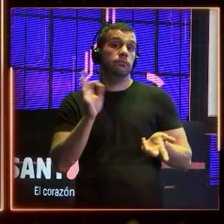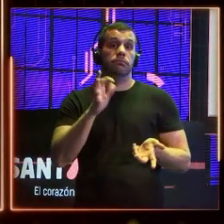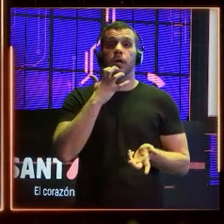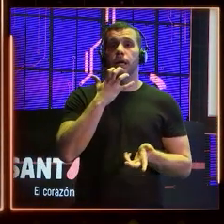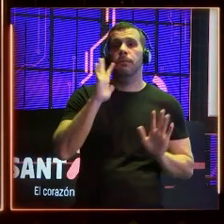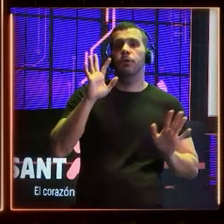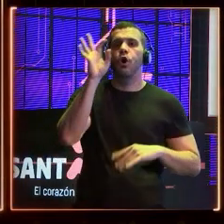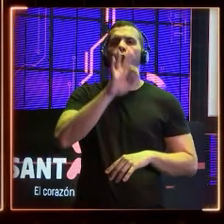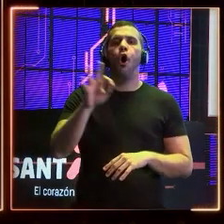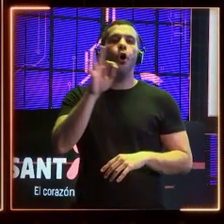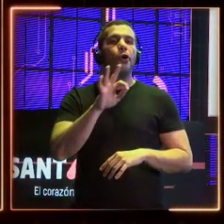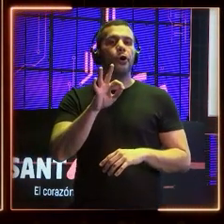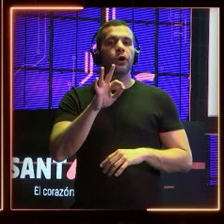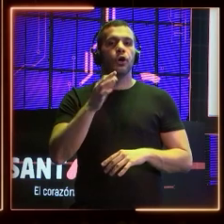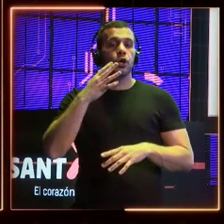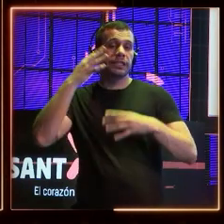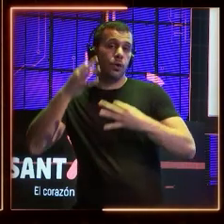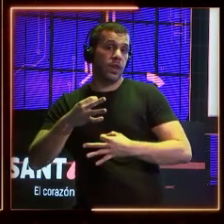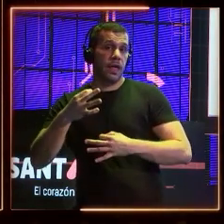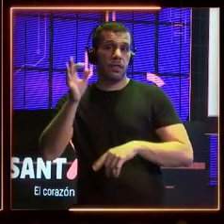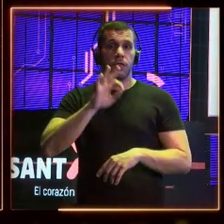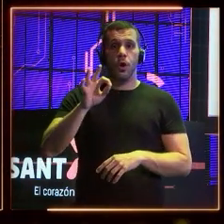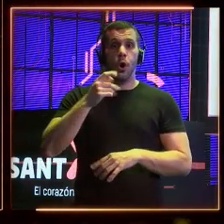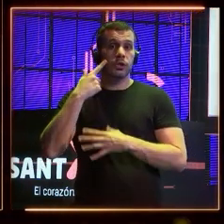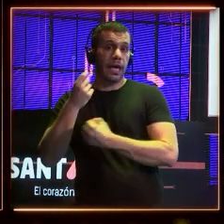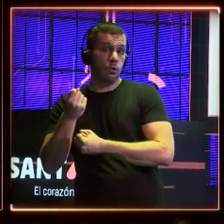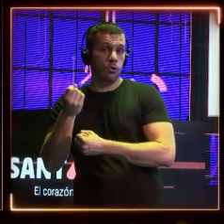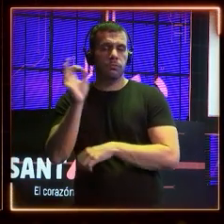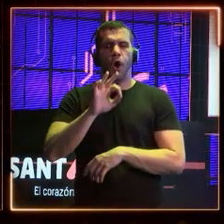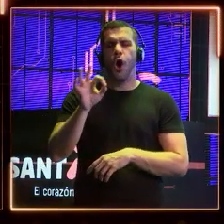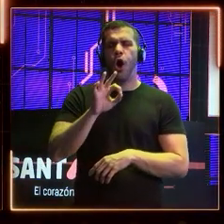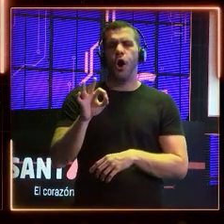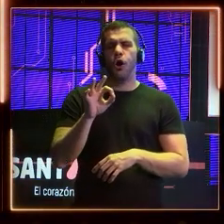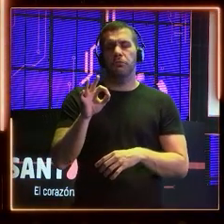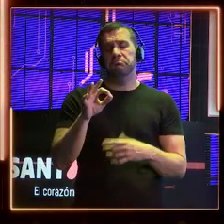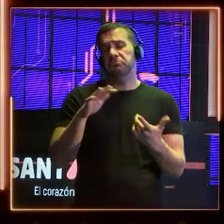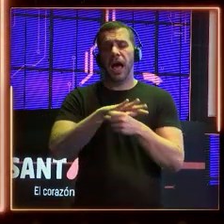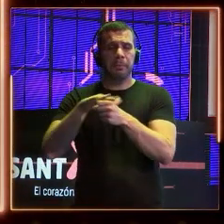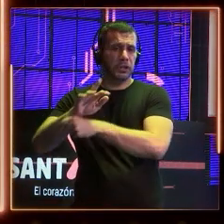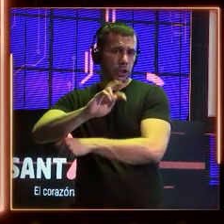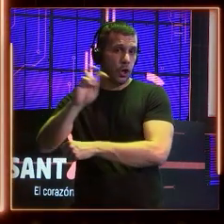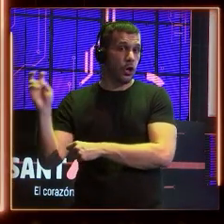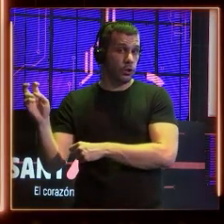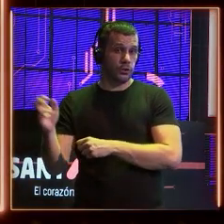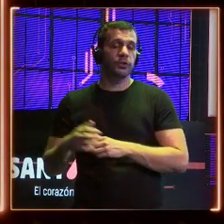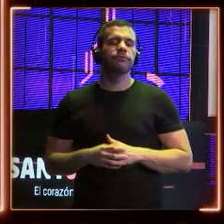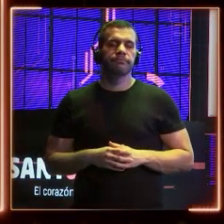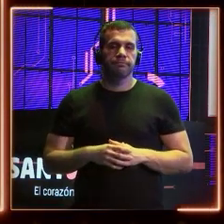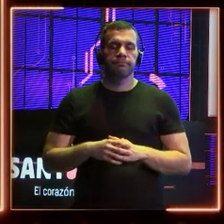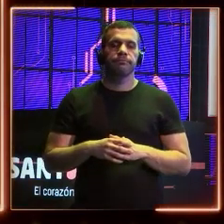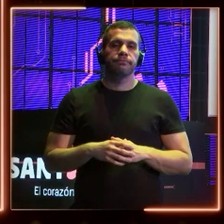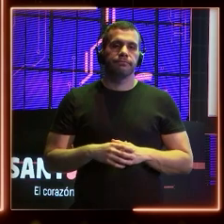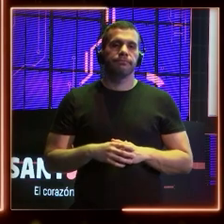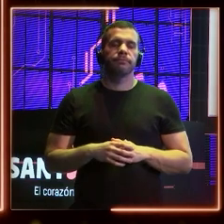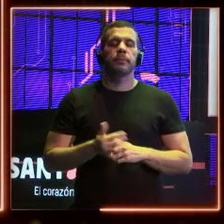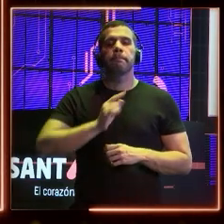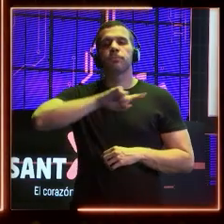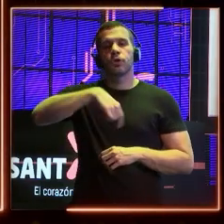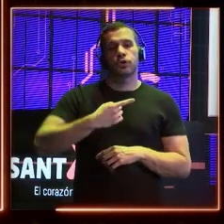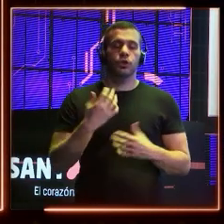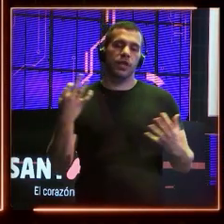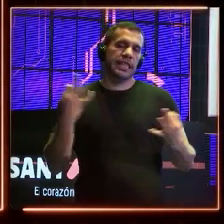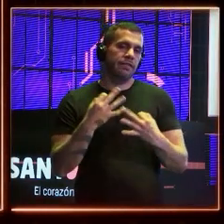especializados para lo que es seguridad o para el sector salud o para entornos distintos y lo que va a haber que haber es tratar de tener entornos